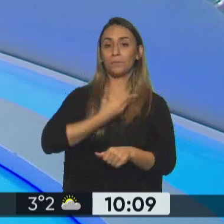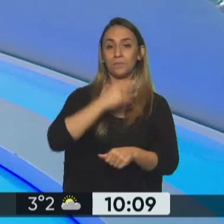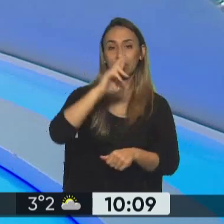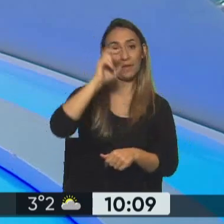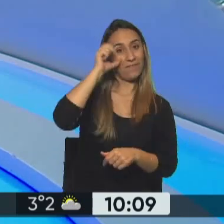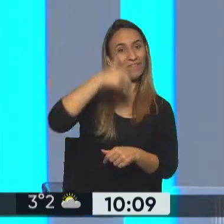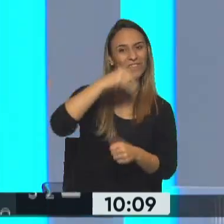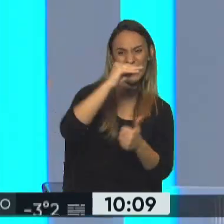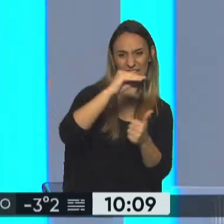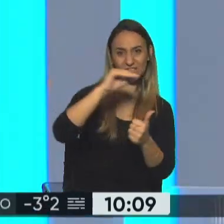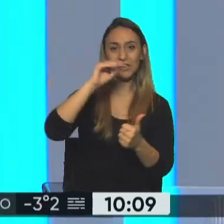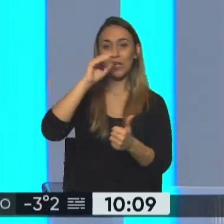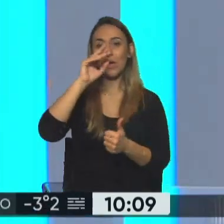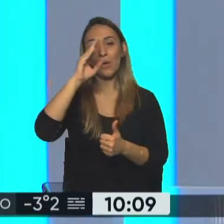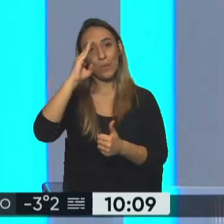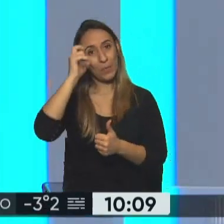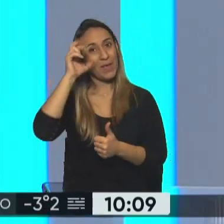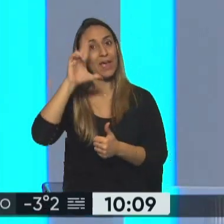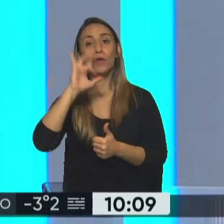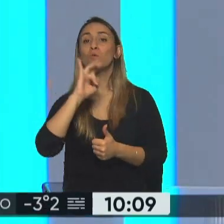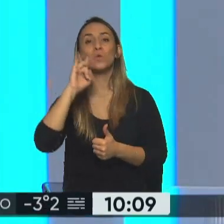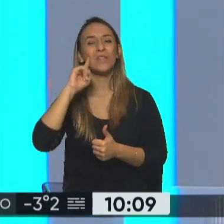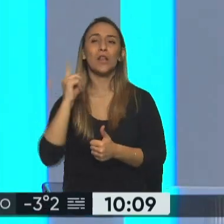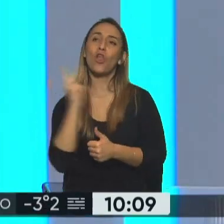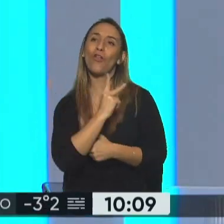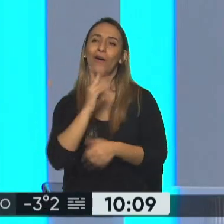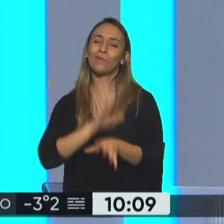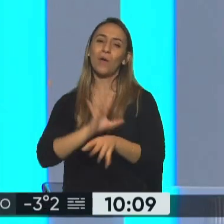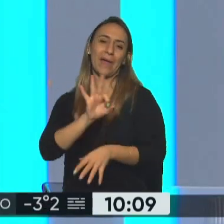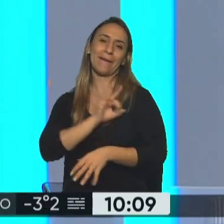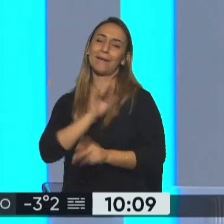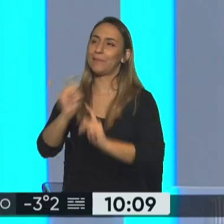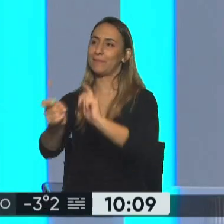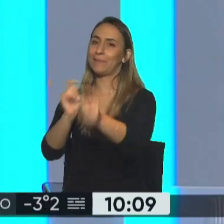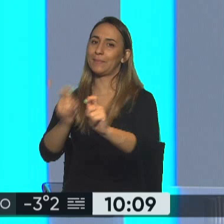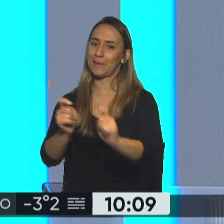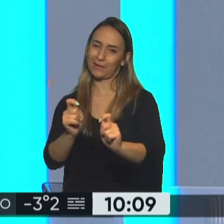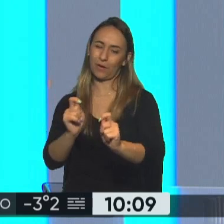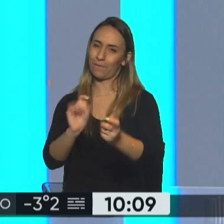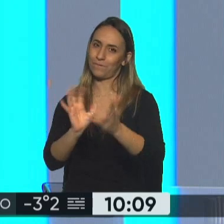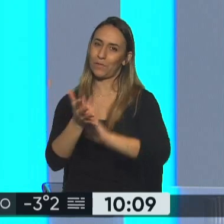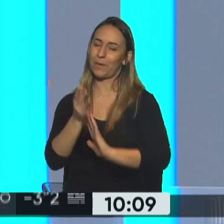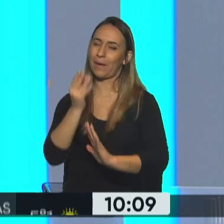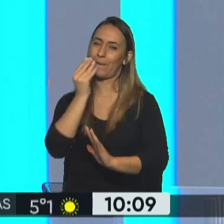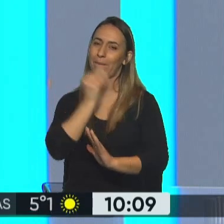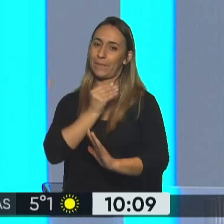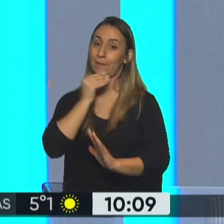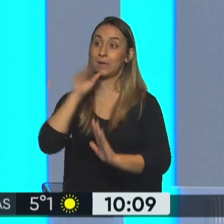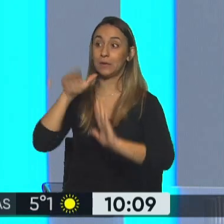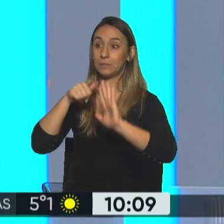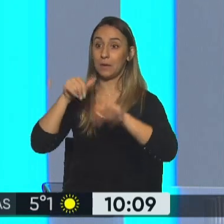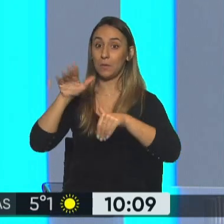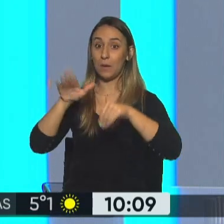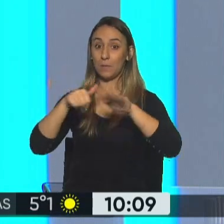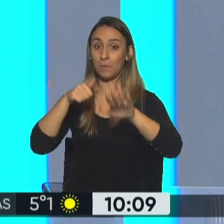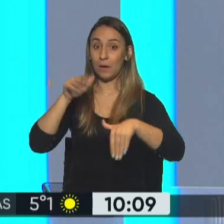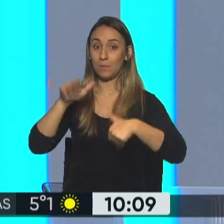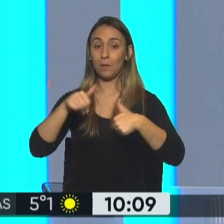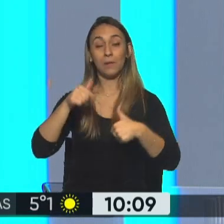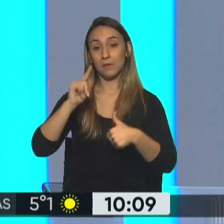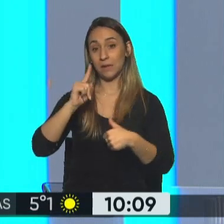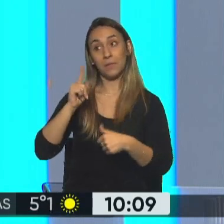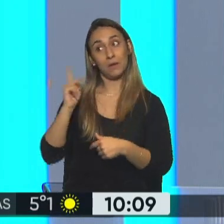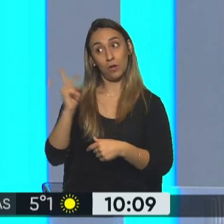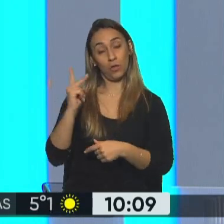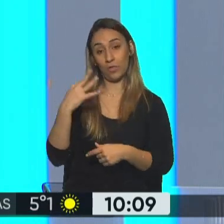repartir escarapelas, si quieren después lo hablamos, pero tenía el papel de invitar. Tenían el papel de invitar y de cosas. Reservarse el derecho de admisión y permanencia. Claro. Ah, mira